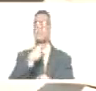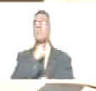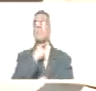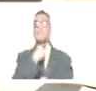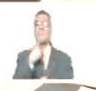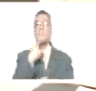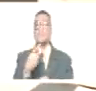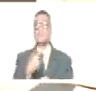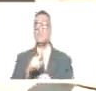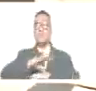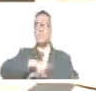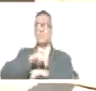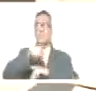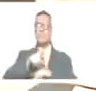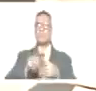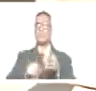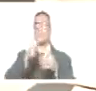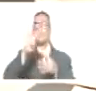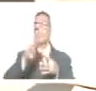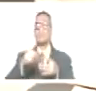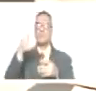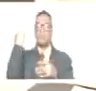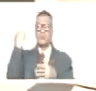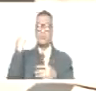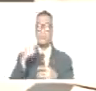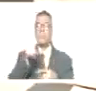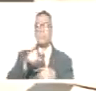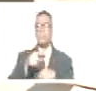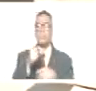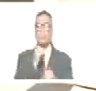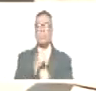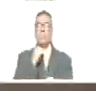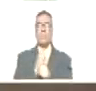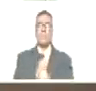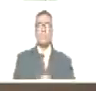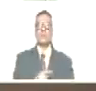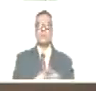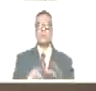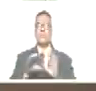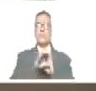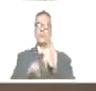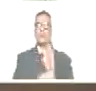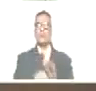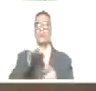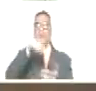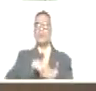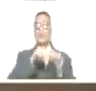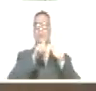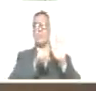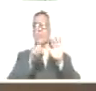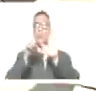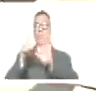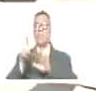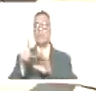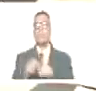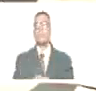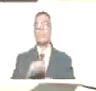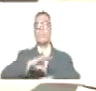corrupción en la Cuarta y los casos que ellos trabajaron, en la Constitución del año 61, la corrupción